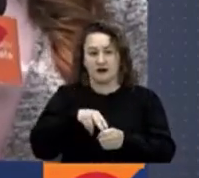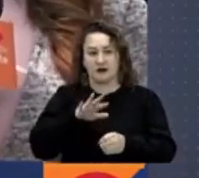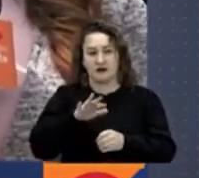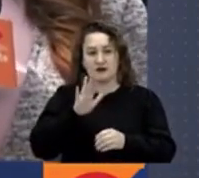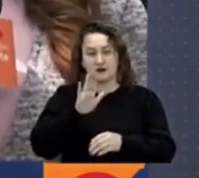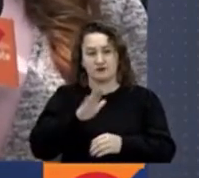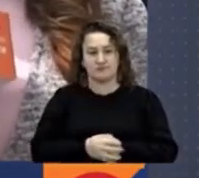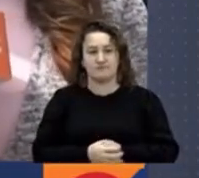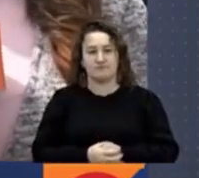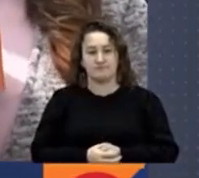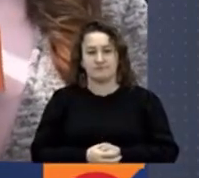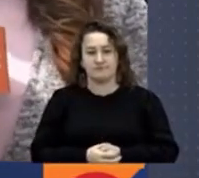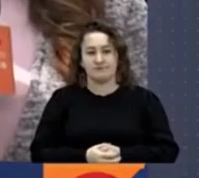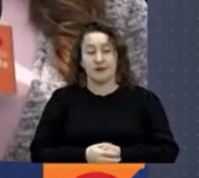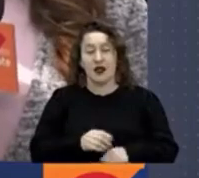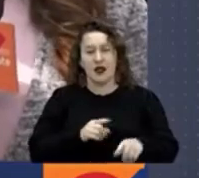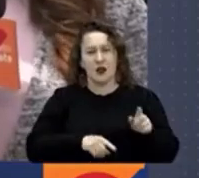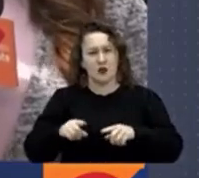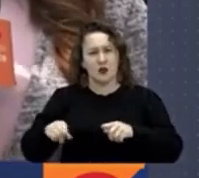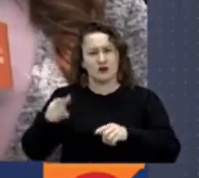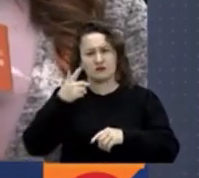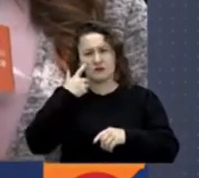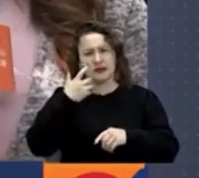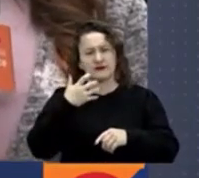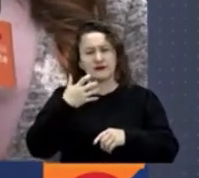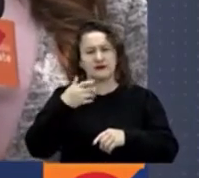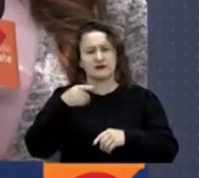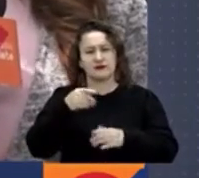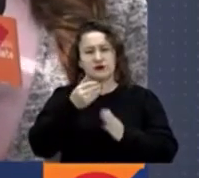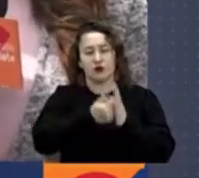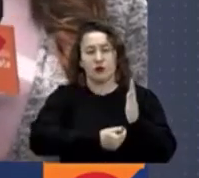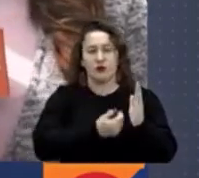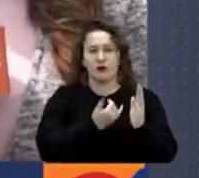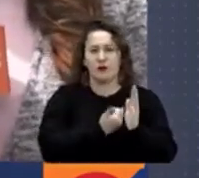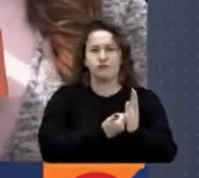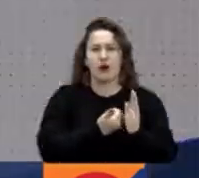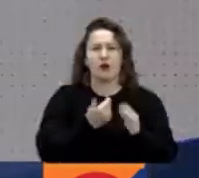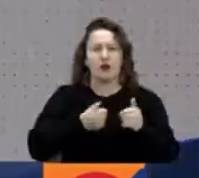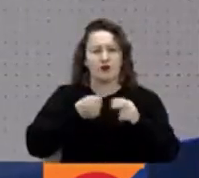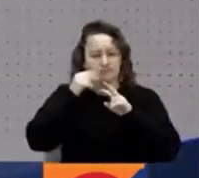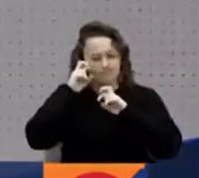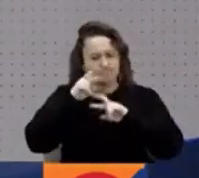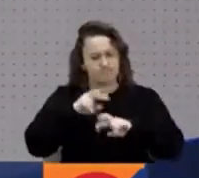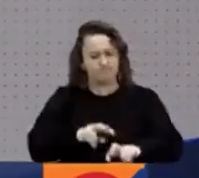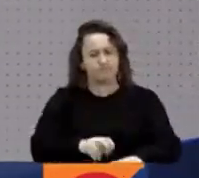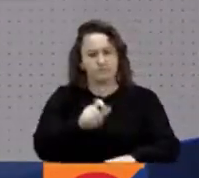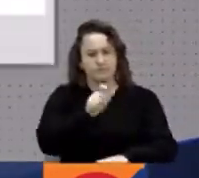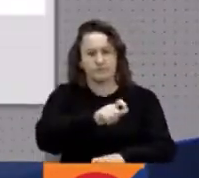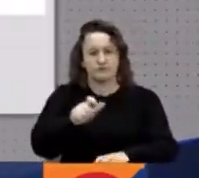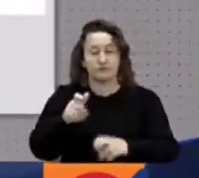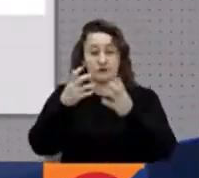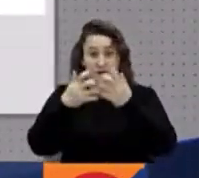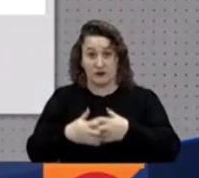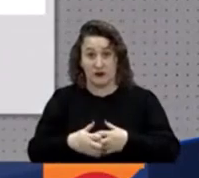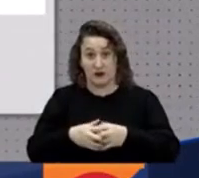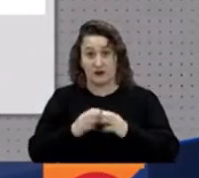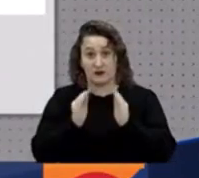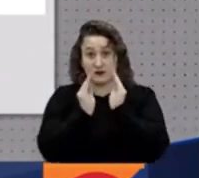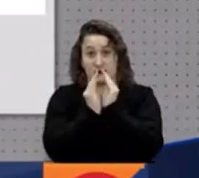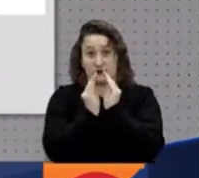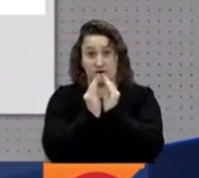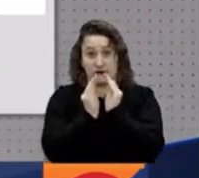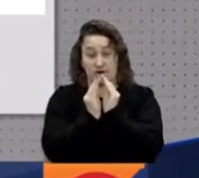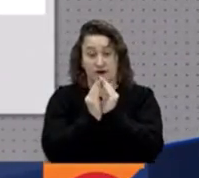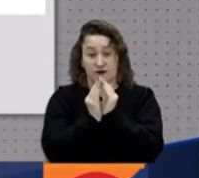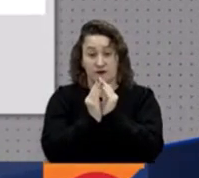país. Algunas de las medidas que se destacan dentro de este documento son las investigaciones a funcionarios del Instituto Colombiano de Bienestar